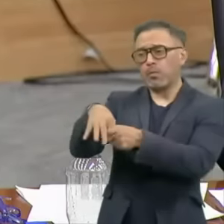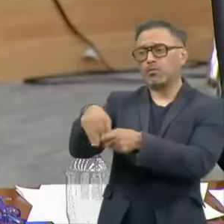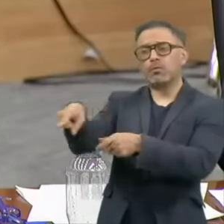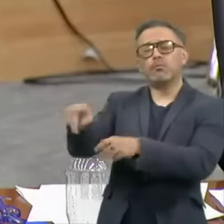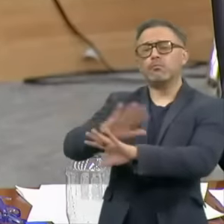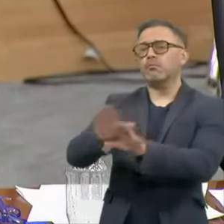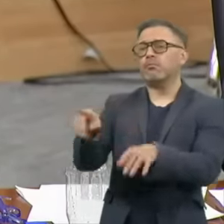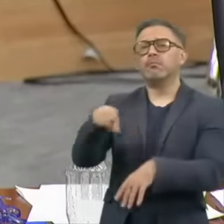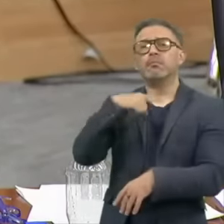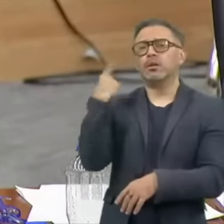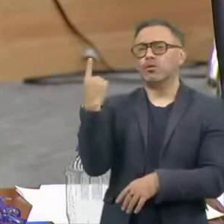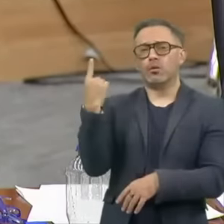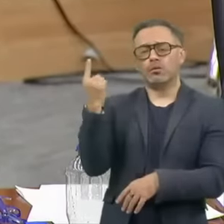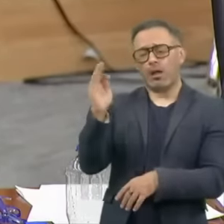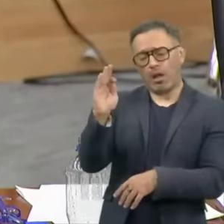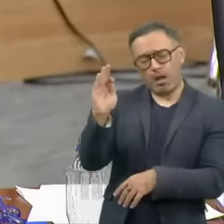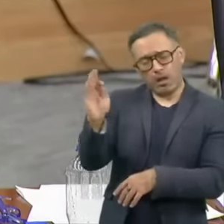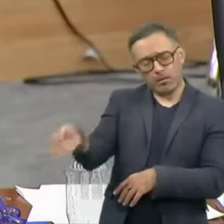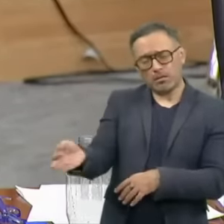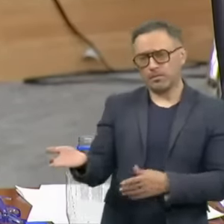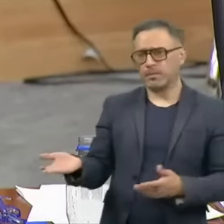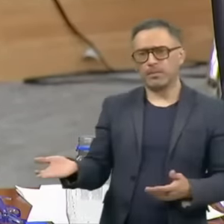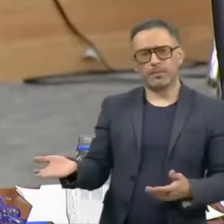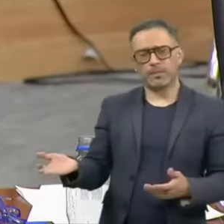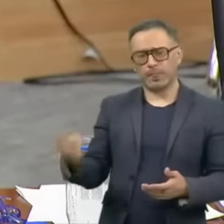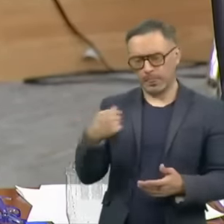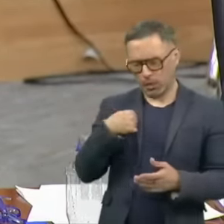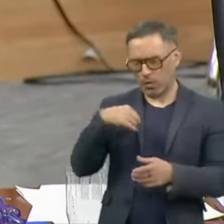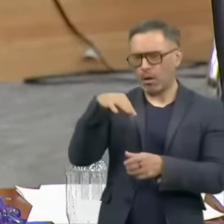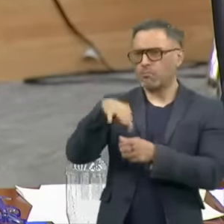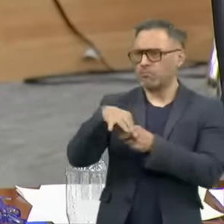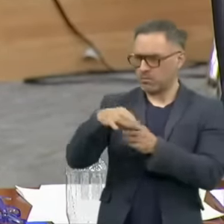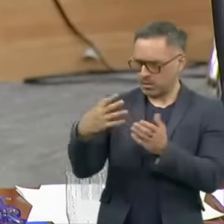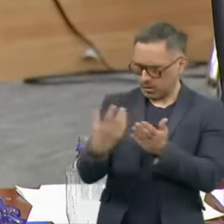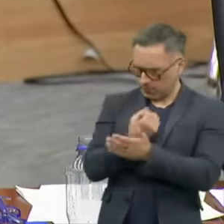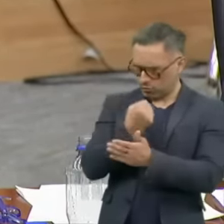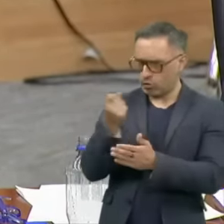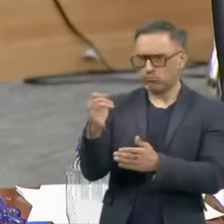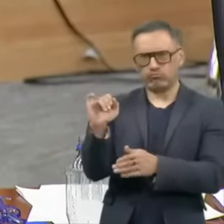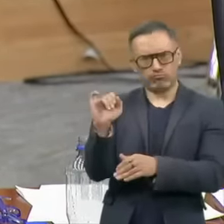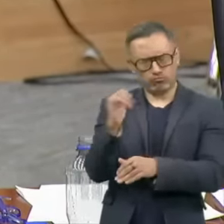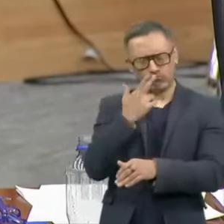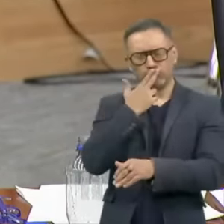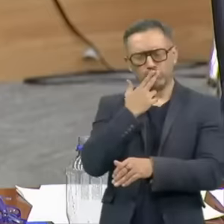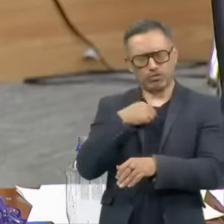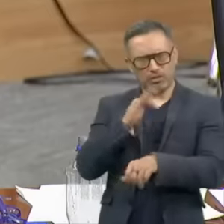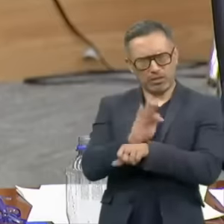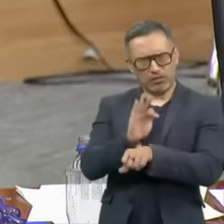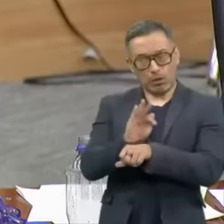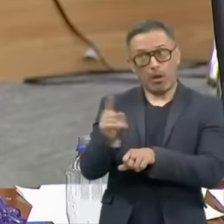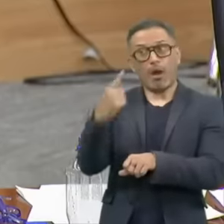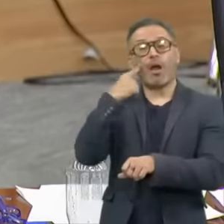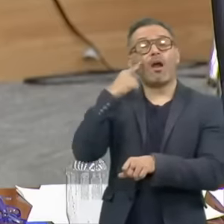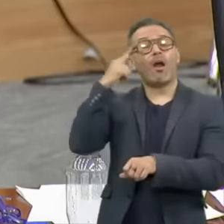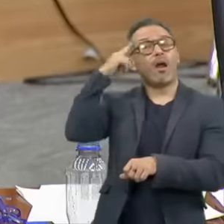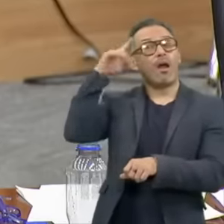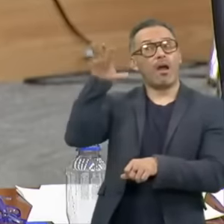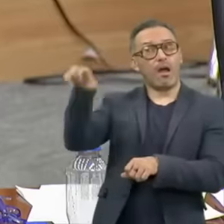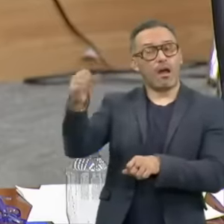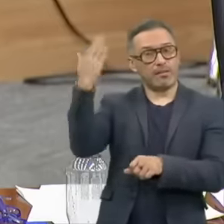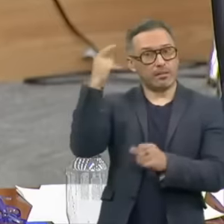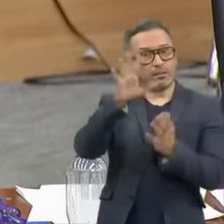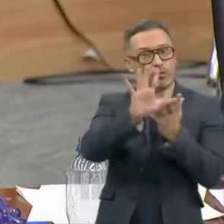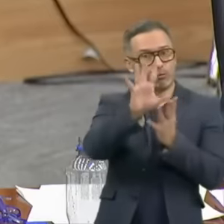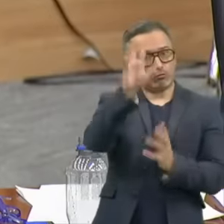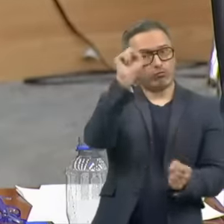asúmanle, vamos a defender nuestros triunfos, donde por cierto nos aplicaron una restricción constitucional.